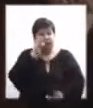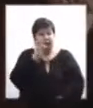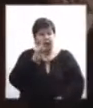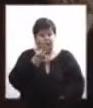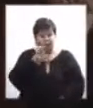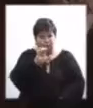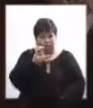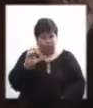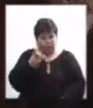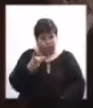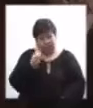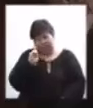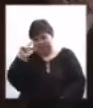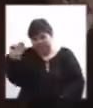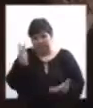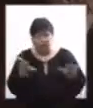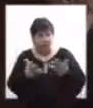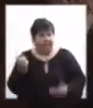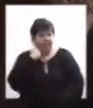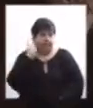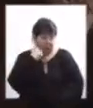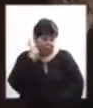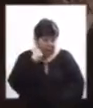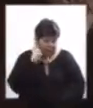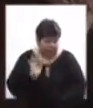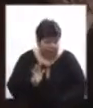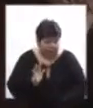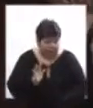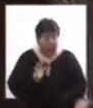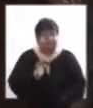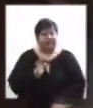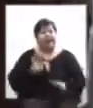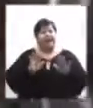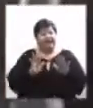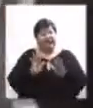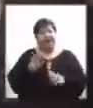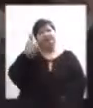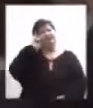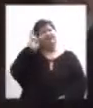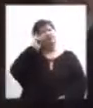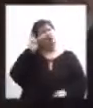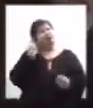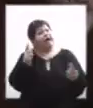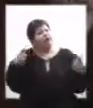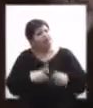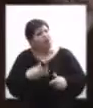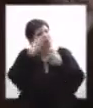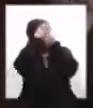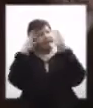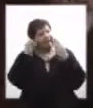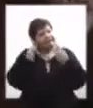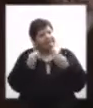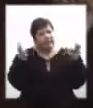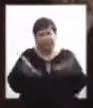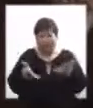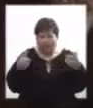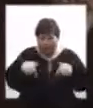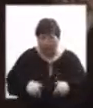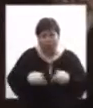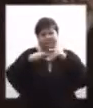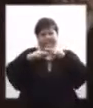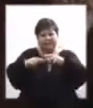de sala en este momento pero que sé que me está escuchando llamaba reflexionar acerca que era un llamado comisión general y que teníamos que mantener